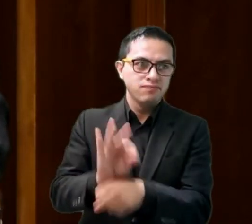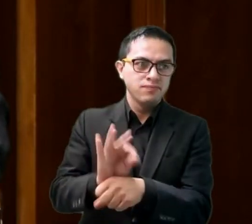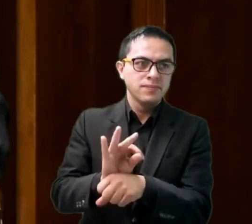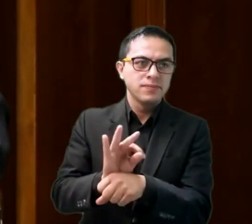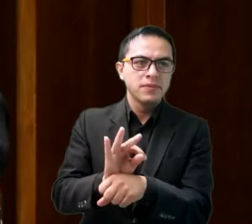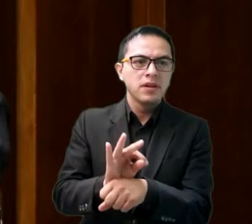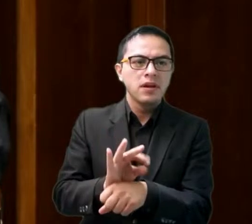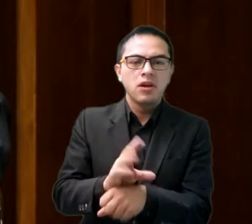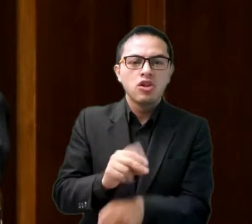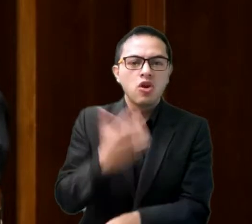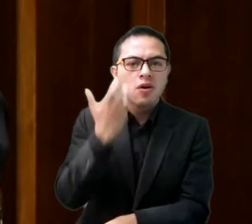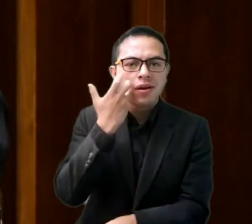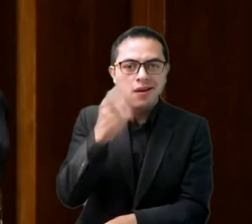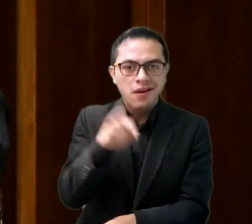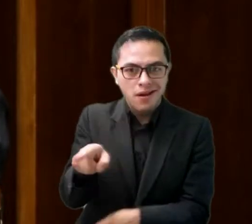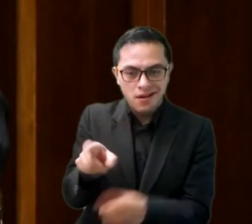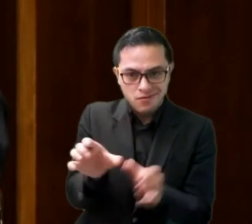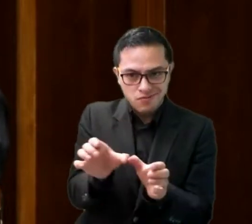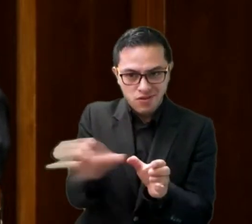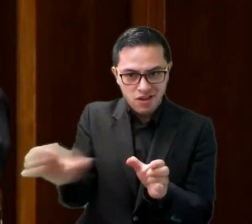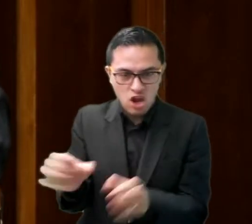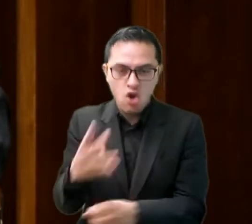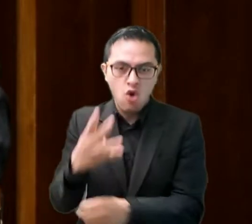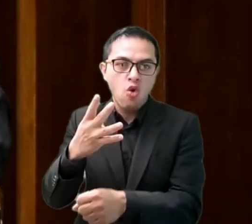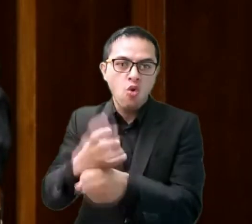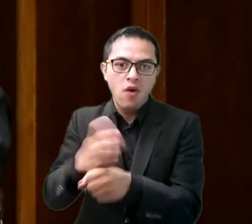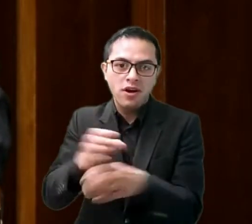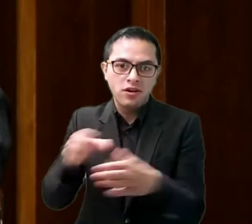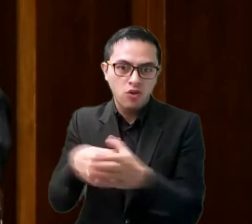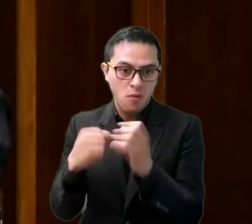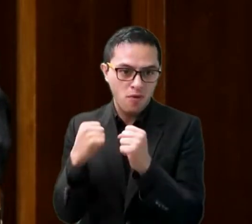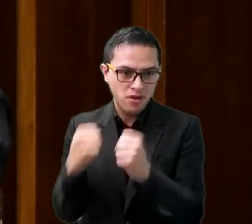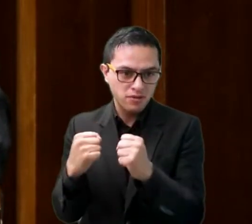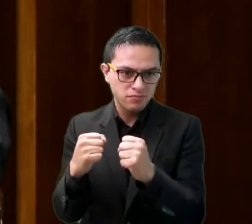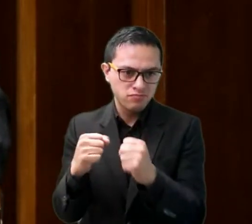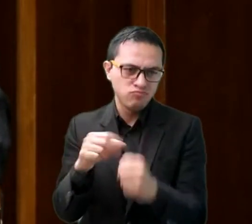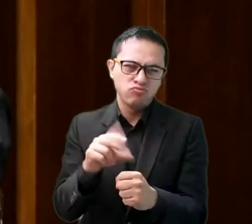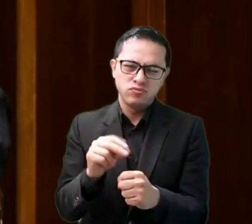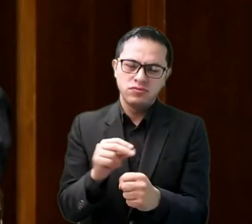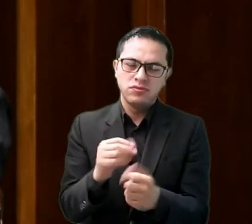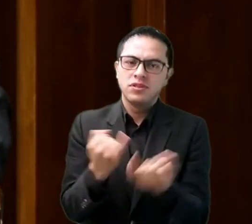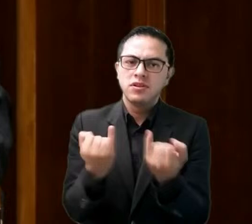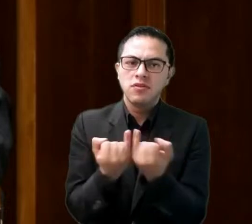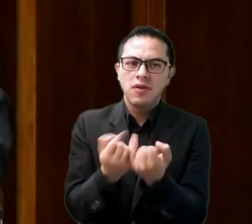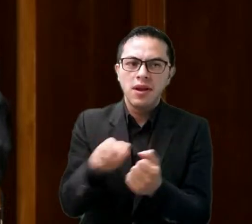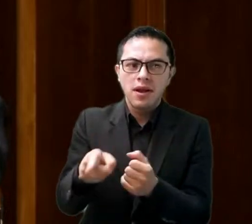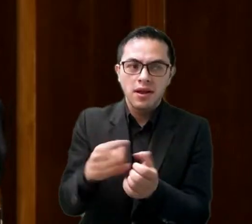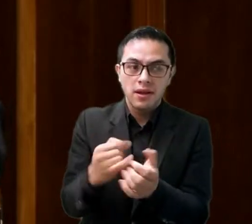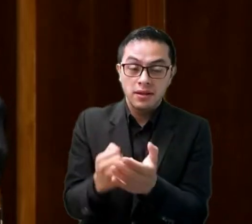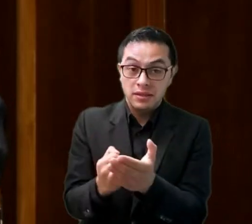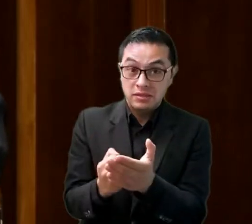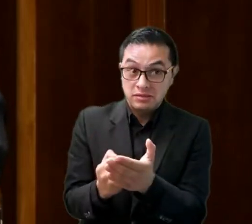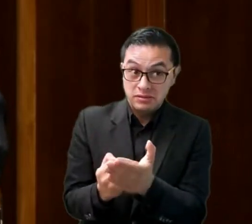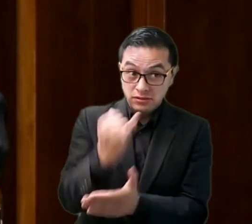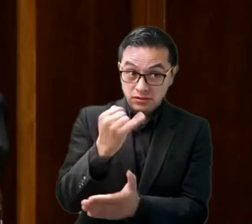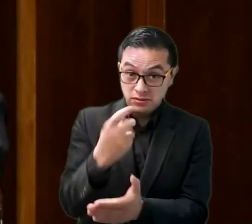sea un cuarto poder, tampoco buscando que sus resoluciones sean vinculantes o vinculativas, pero sí que